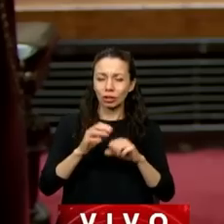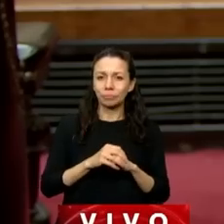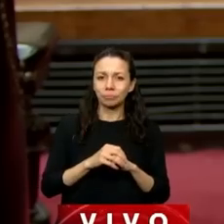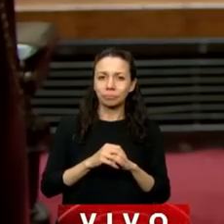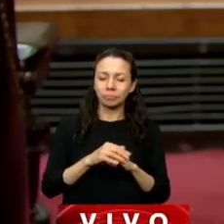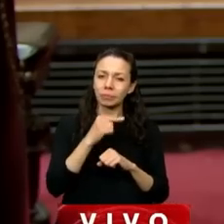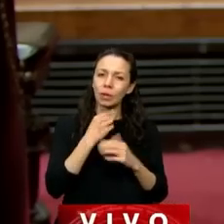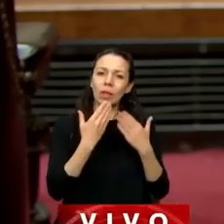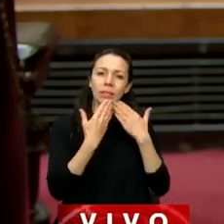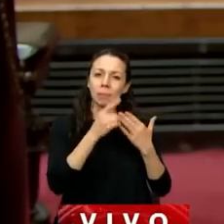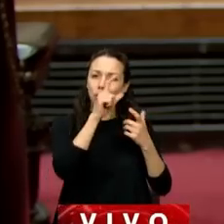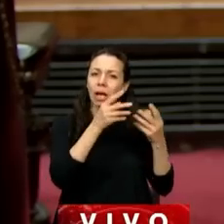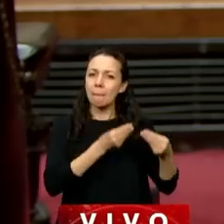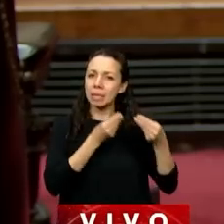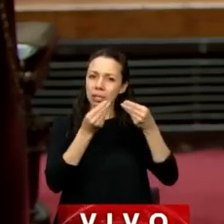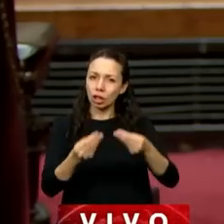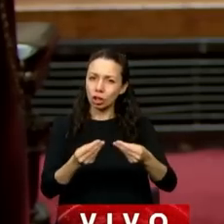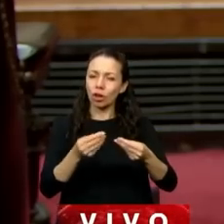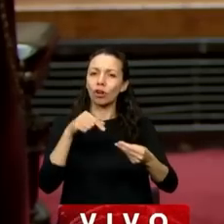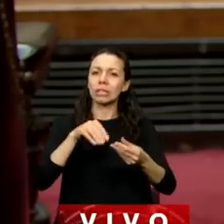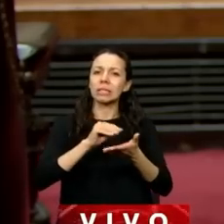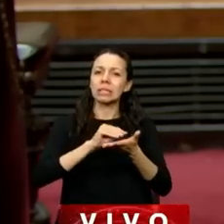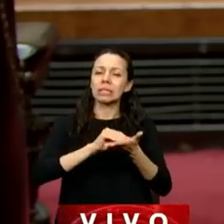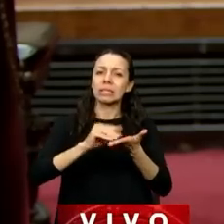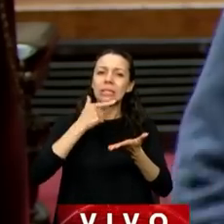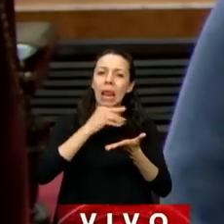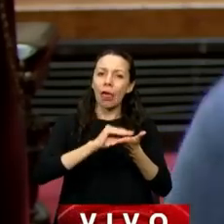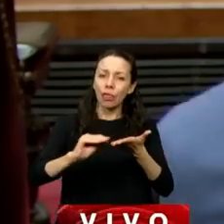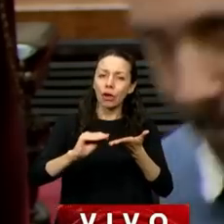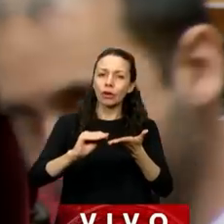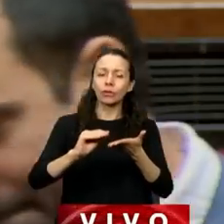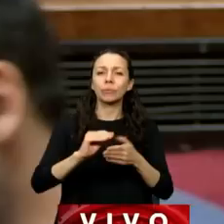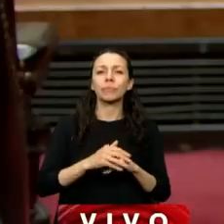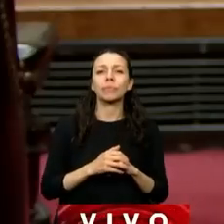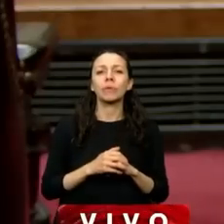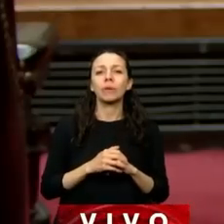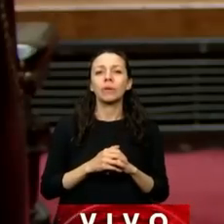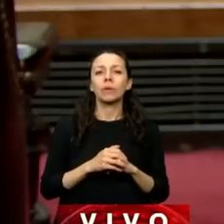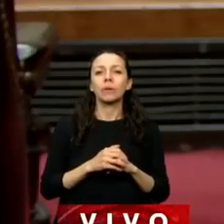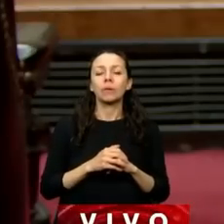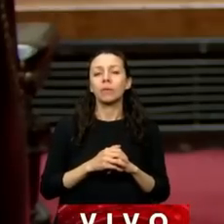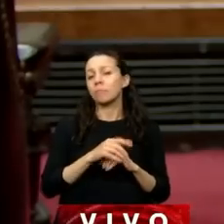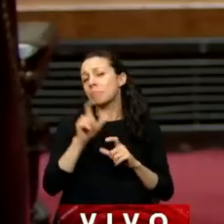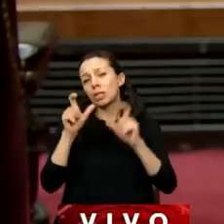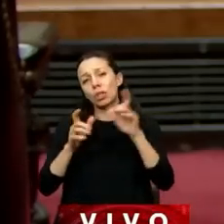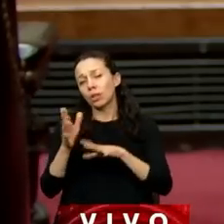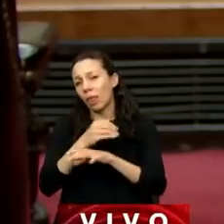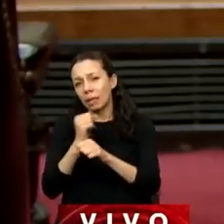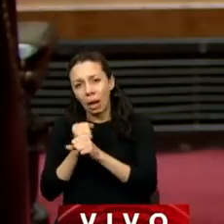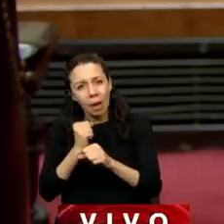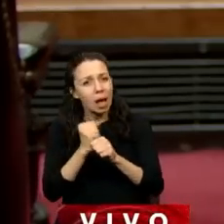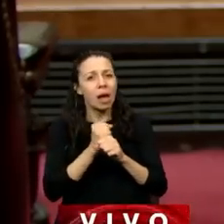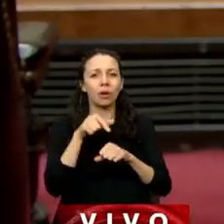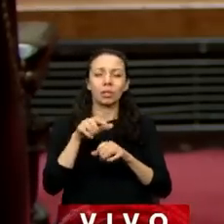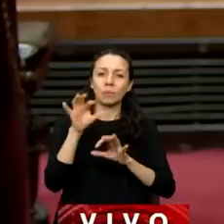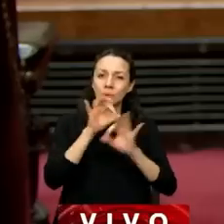presentó, quien es hoy el senador Pablo Yedlin, a todos los que han trabajado, algunos han hablado,